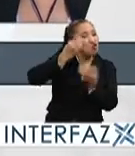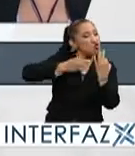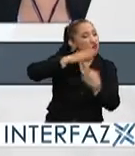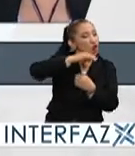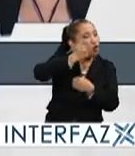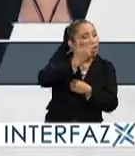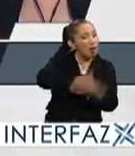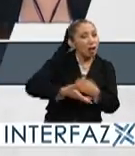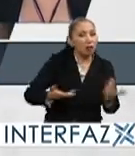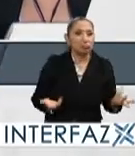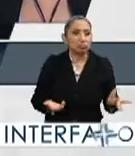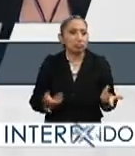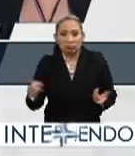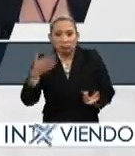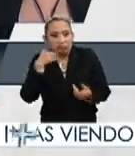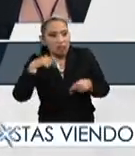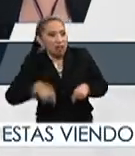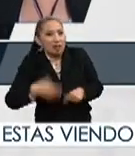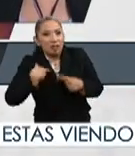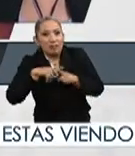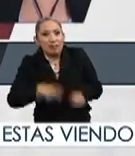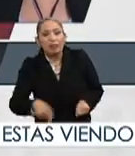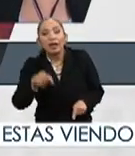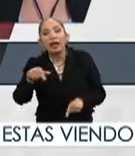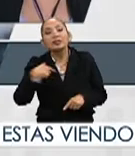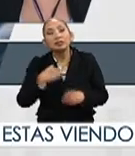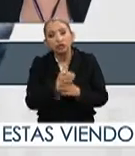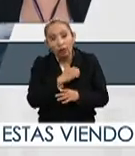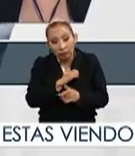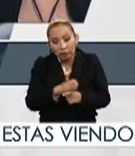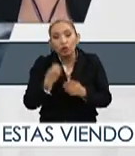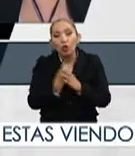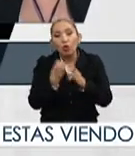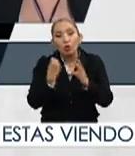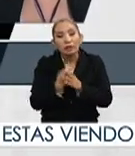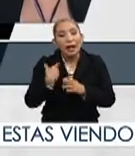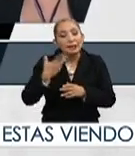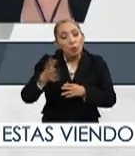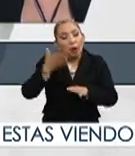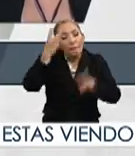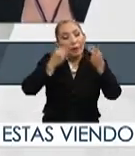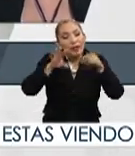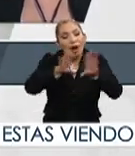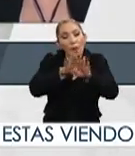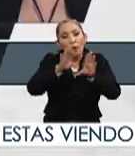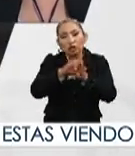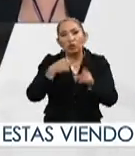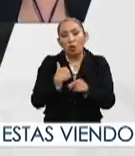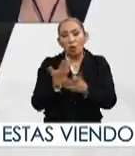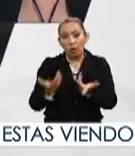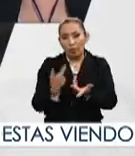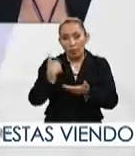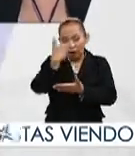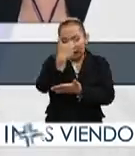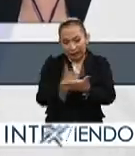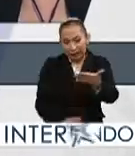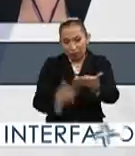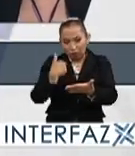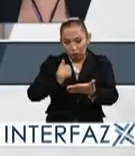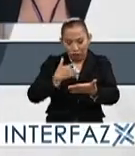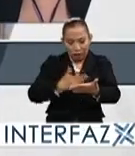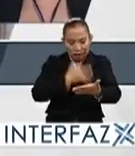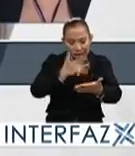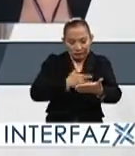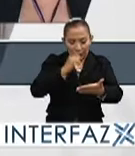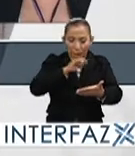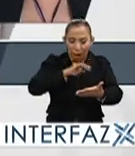cosas que también ven en el curso es también prepararse para una consulta. Es decir, hacer, por ejemplo, un listado de todo lo que ellos